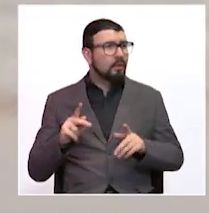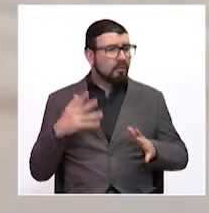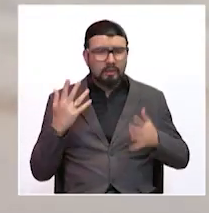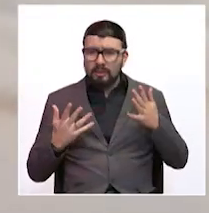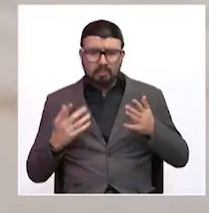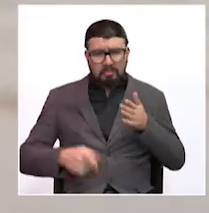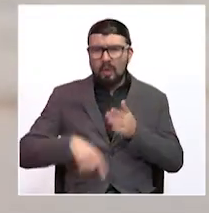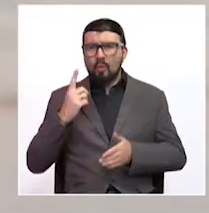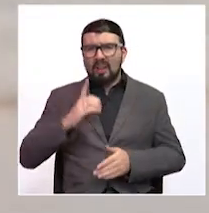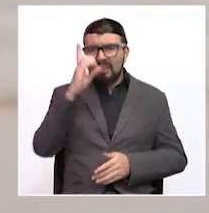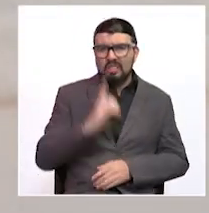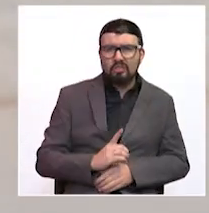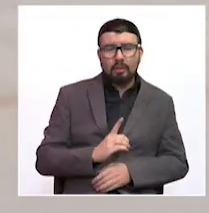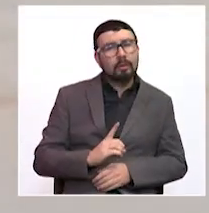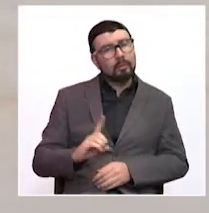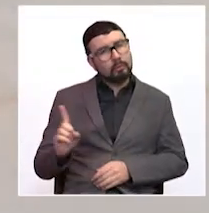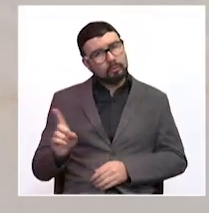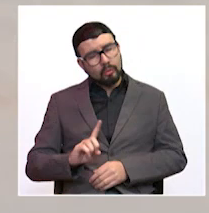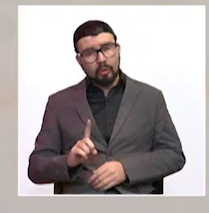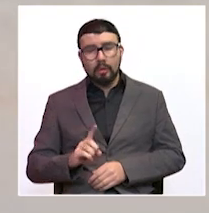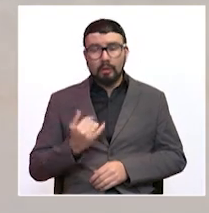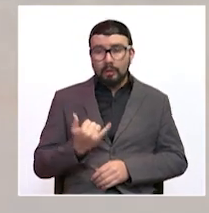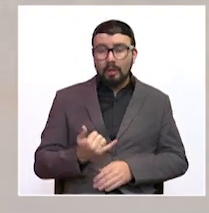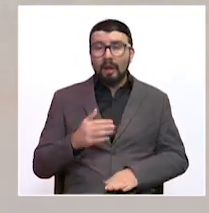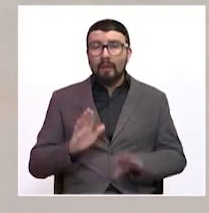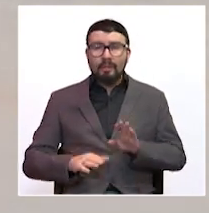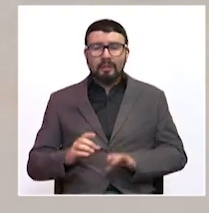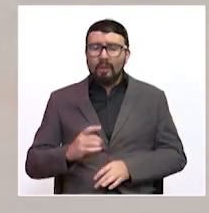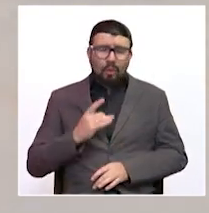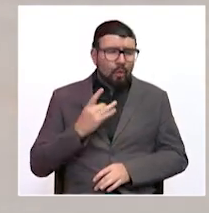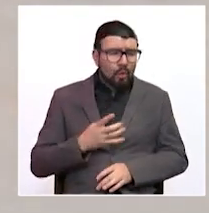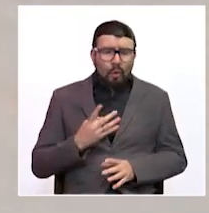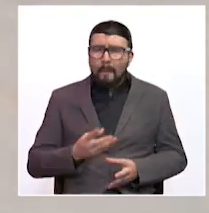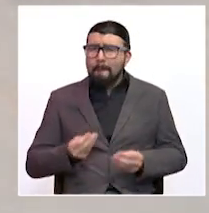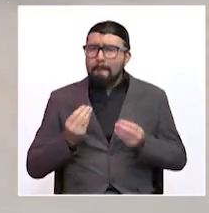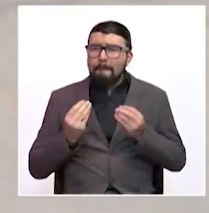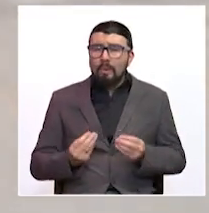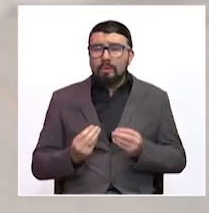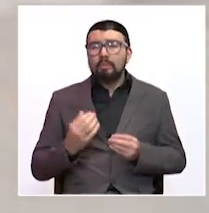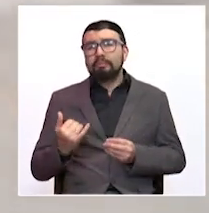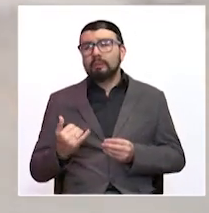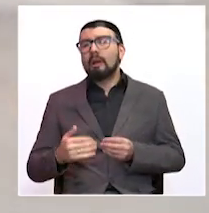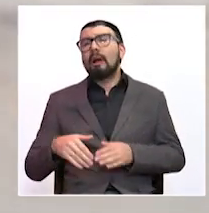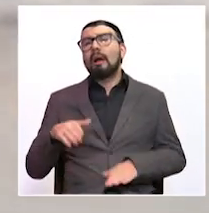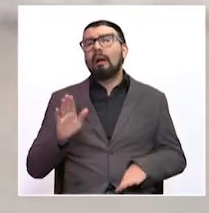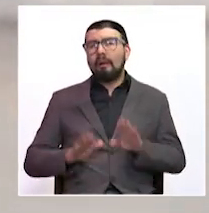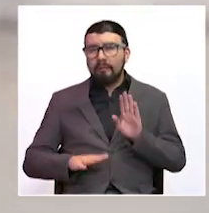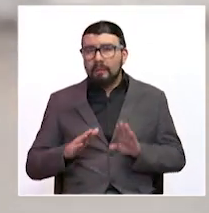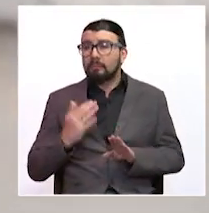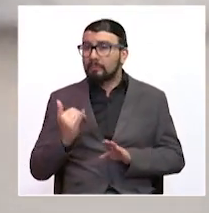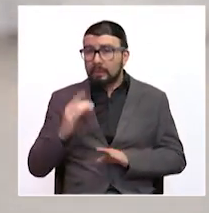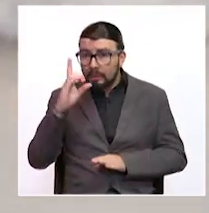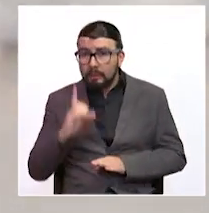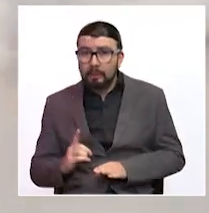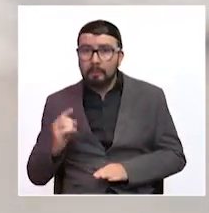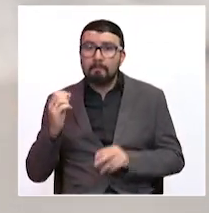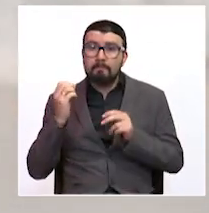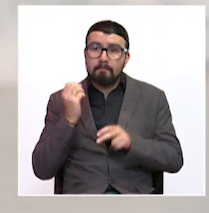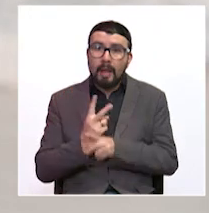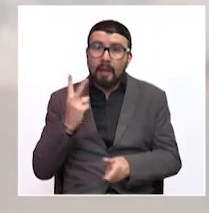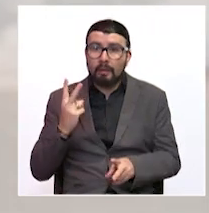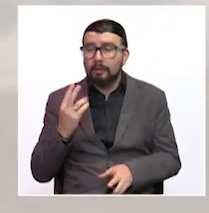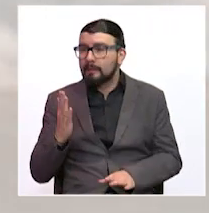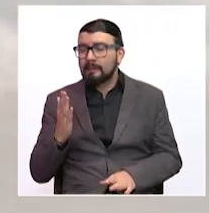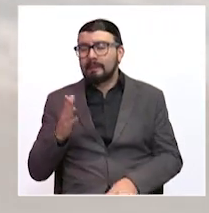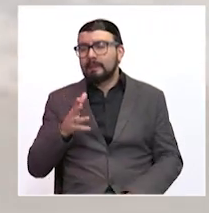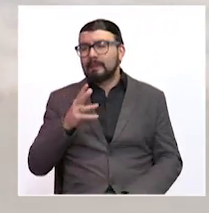posibles consecuencias cuanto más dolor esté sintiendo más probabilidades hay de tomar una decisión inapropiada por